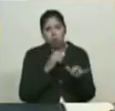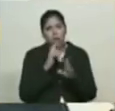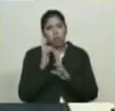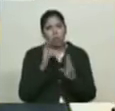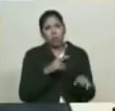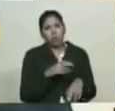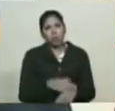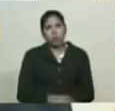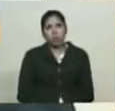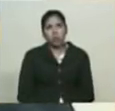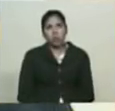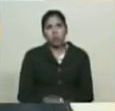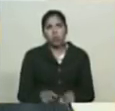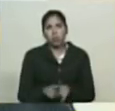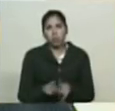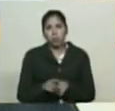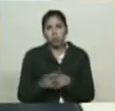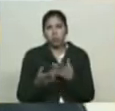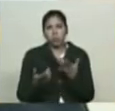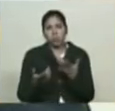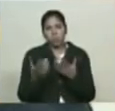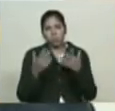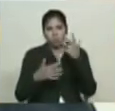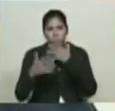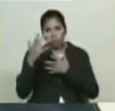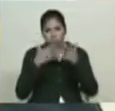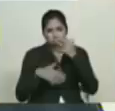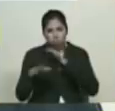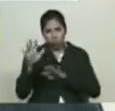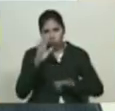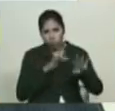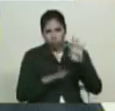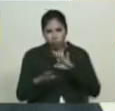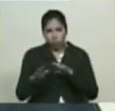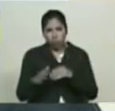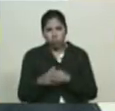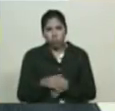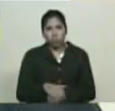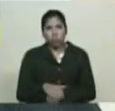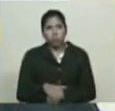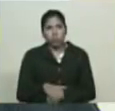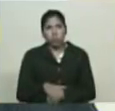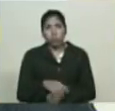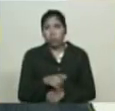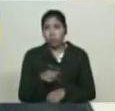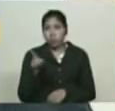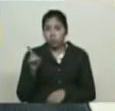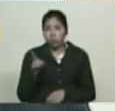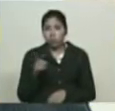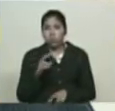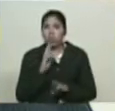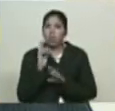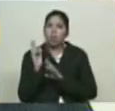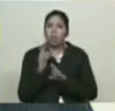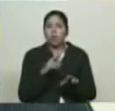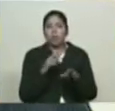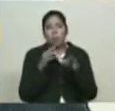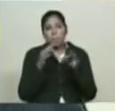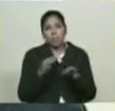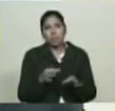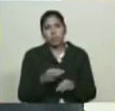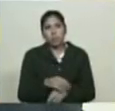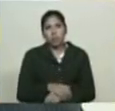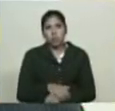tratarse de una especulación, pero que de producirse formalmente esta convocatoria, ellos tendrán una reacción específica. Para